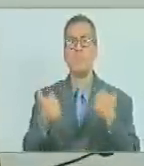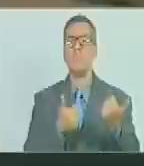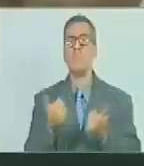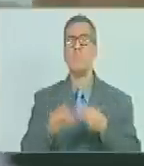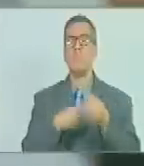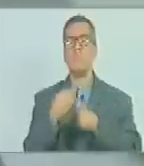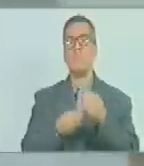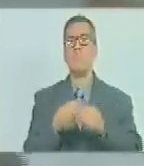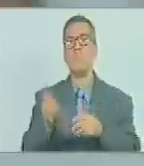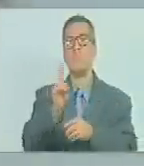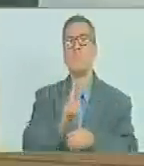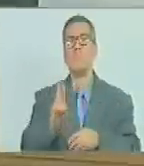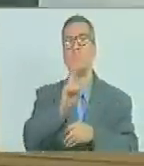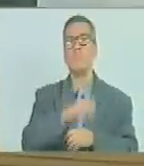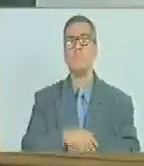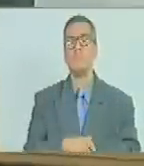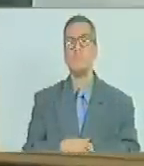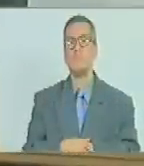fueron utilizados?